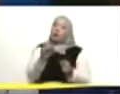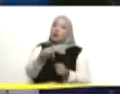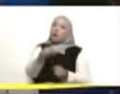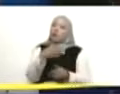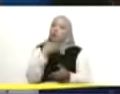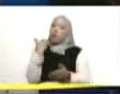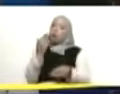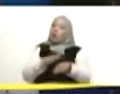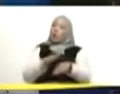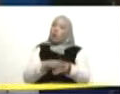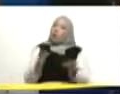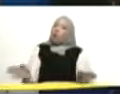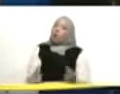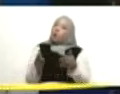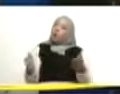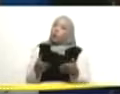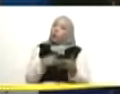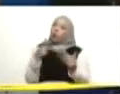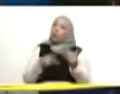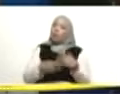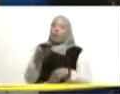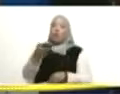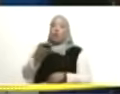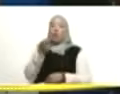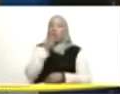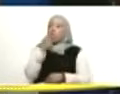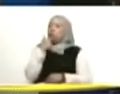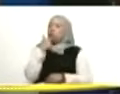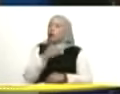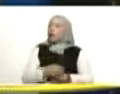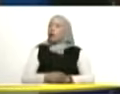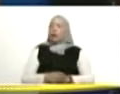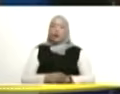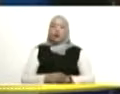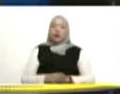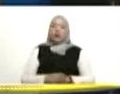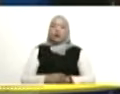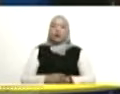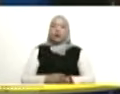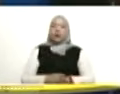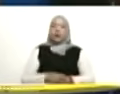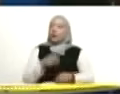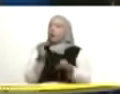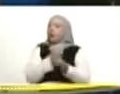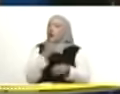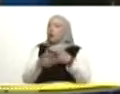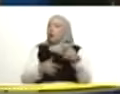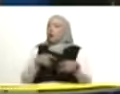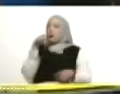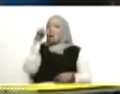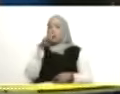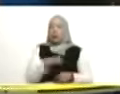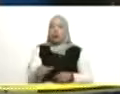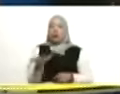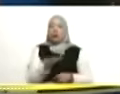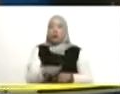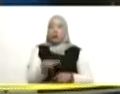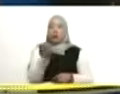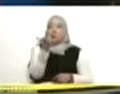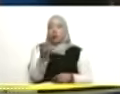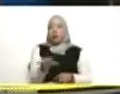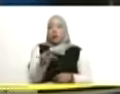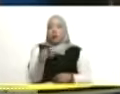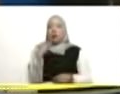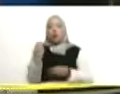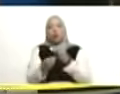de este plan Somos Nietos y Nietas, bueno, anótense conmigo, vengan, vamos a apoyar